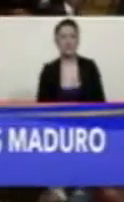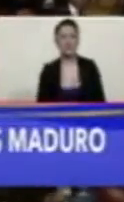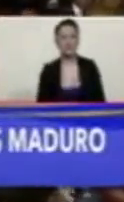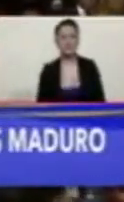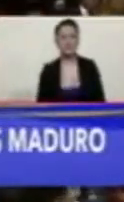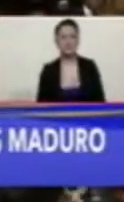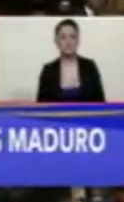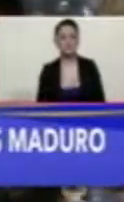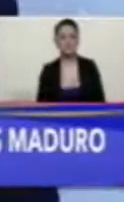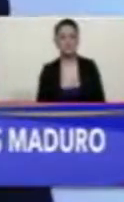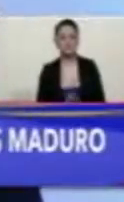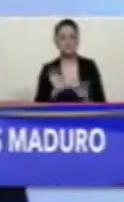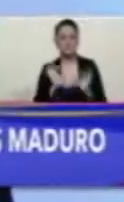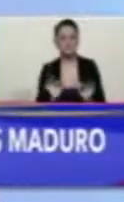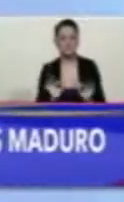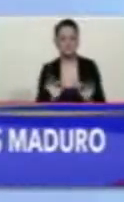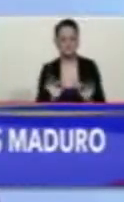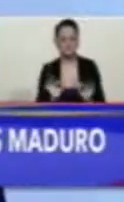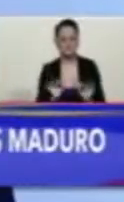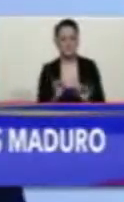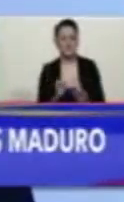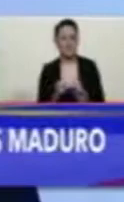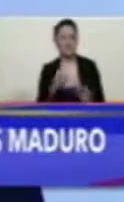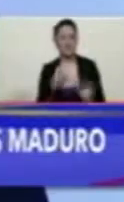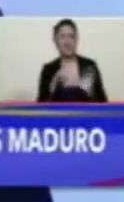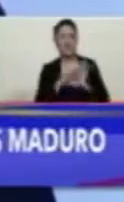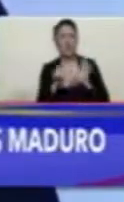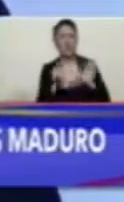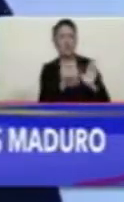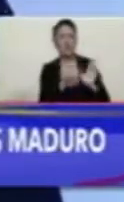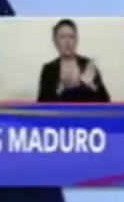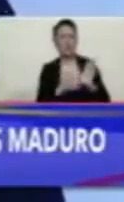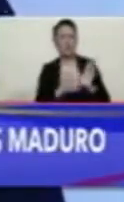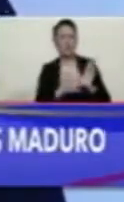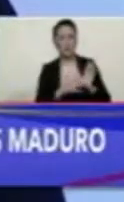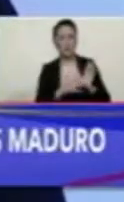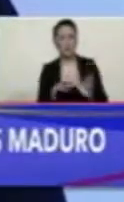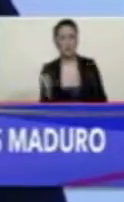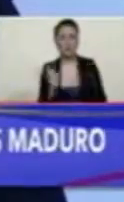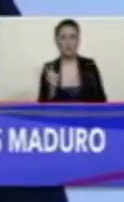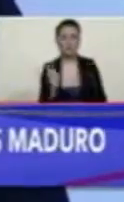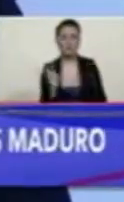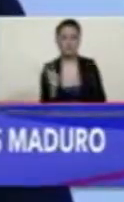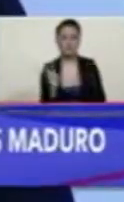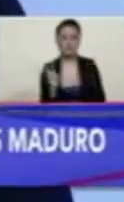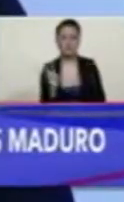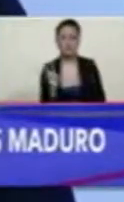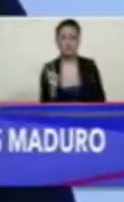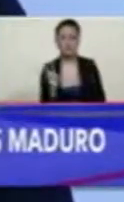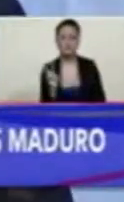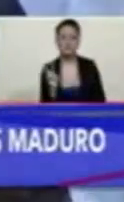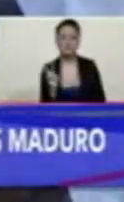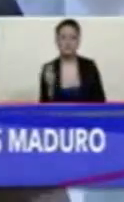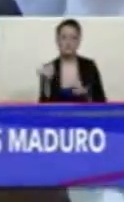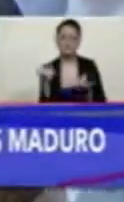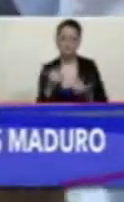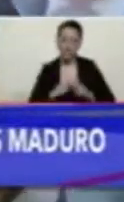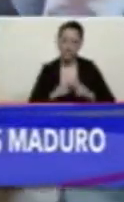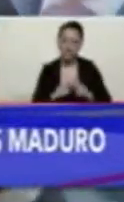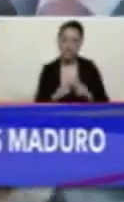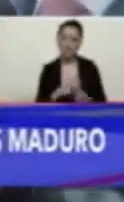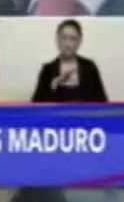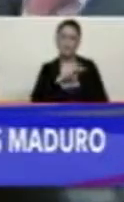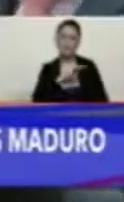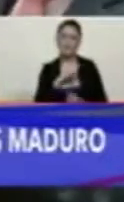2019-2025, de conformidad con lo previsto en la Constitución de la República Bolivariana de Venezuela, así como por voluntad